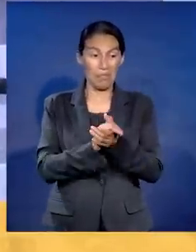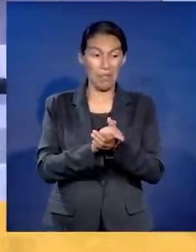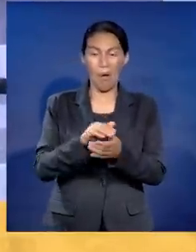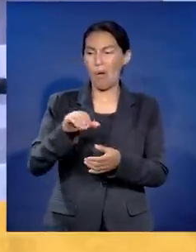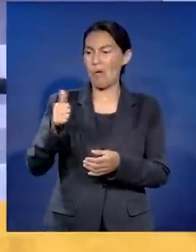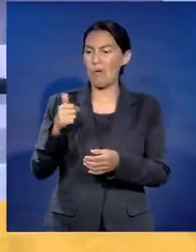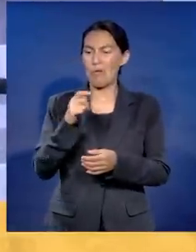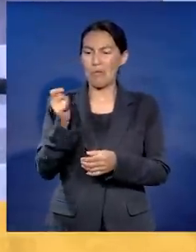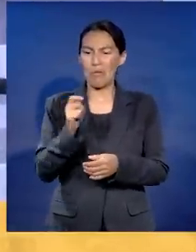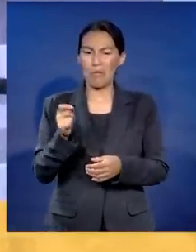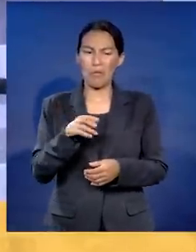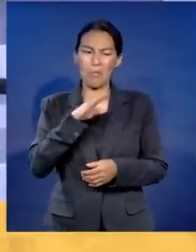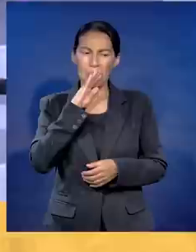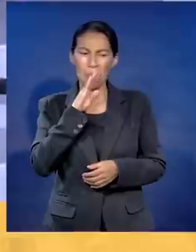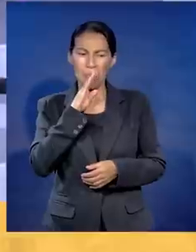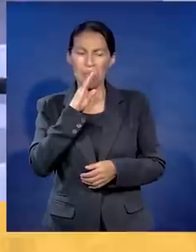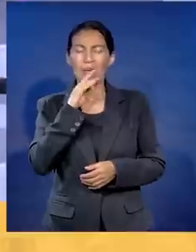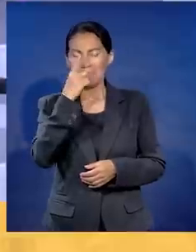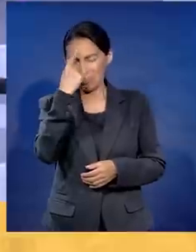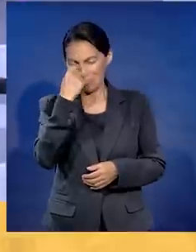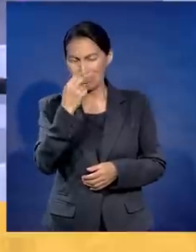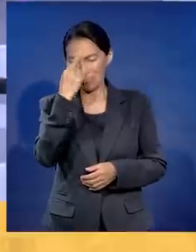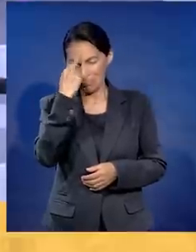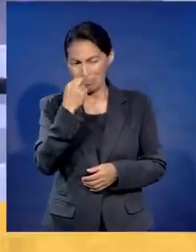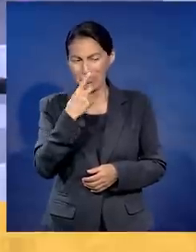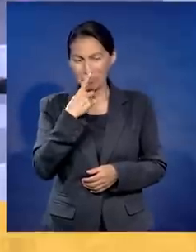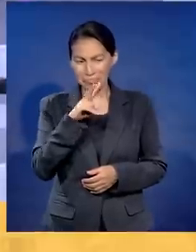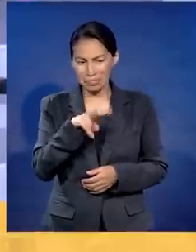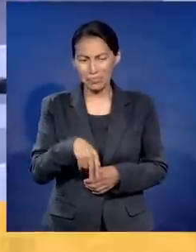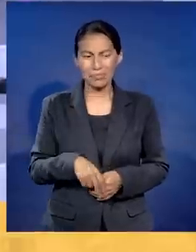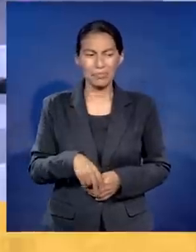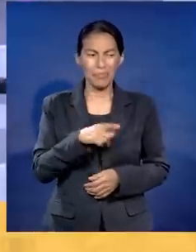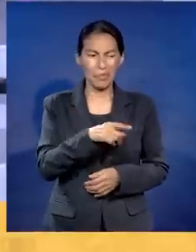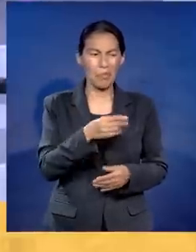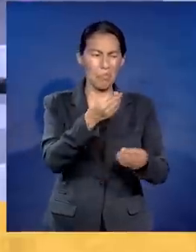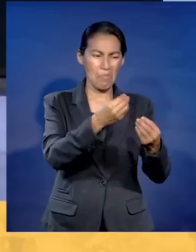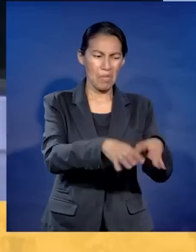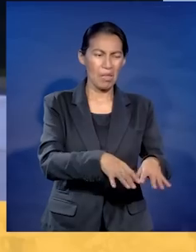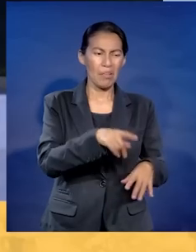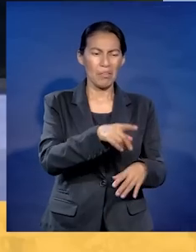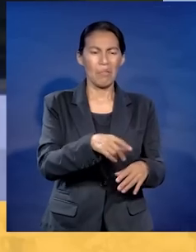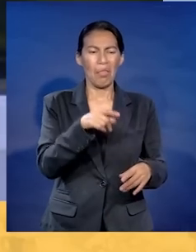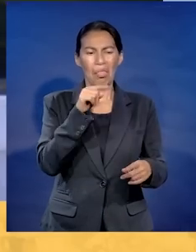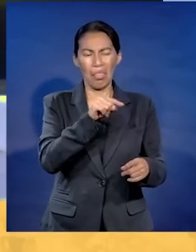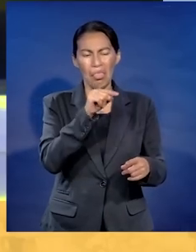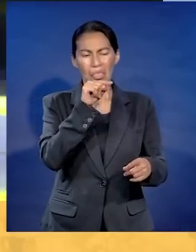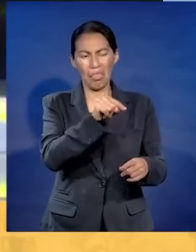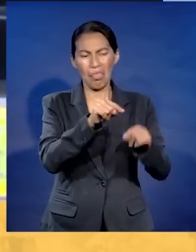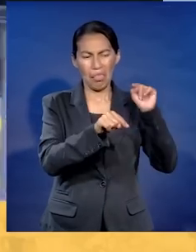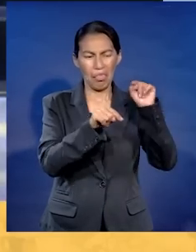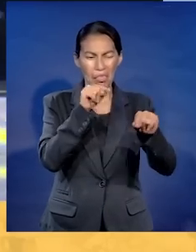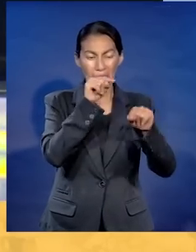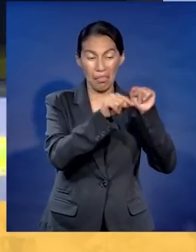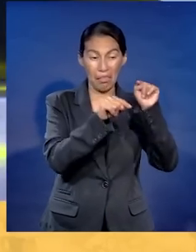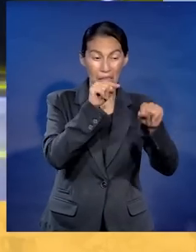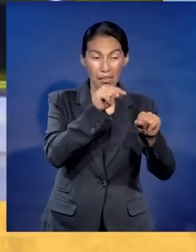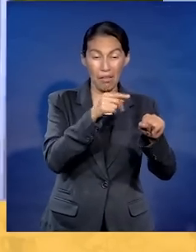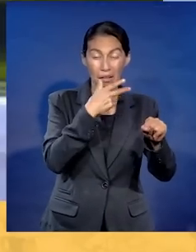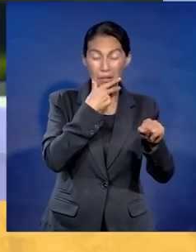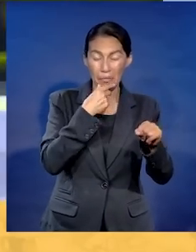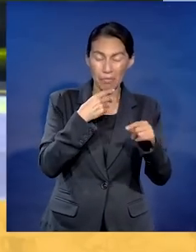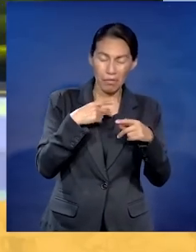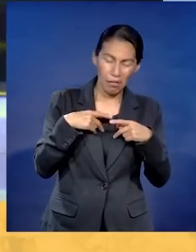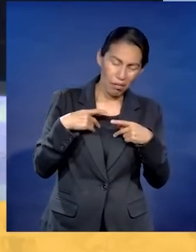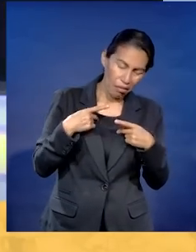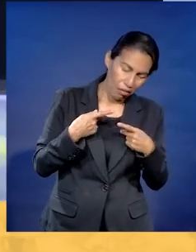estás. Me hubiera casado con mi novio anterior. Mi madre tenía razón. Eres un perdedor. Eres esto. Eres lo otro. Eres aquello.